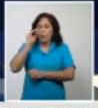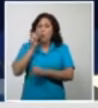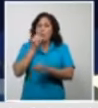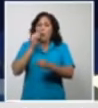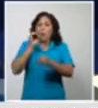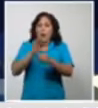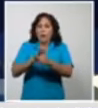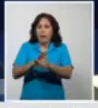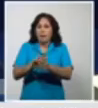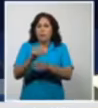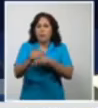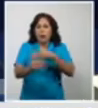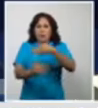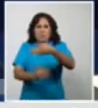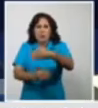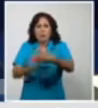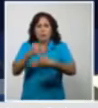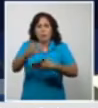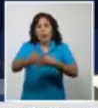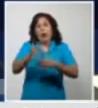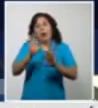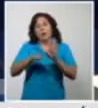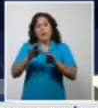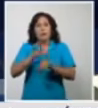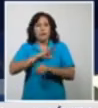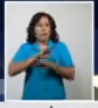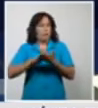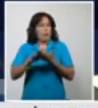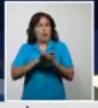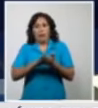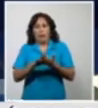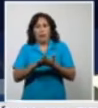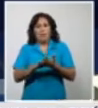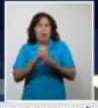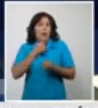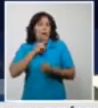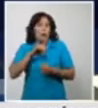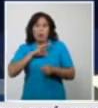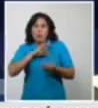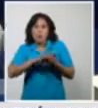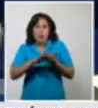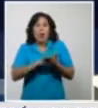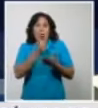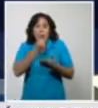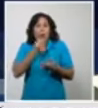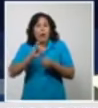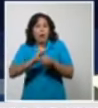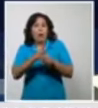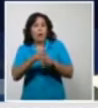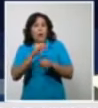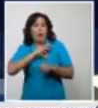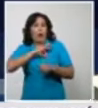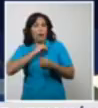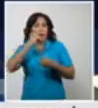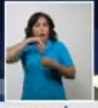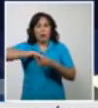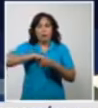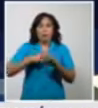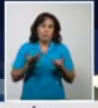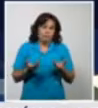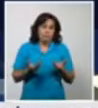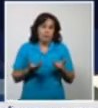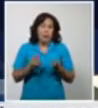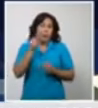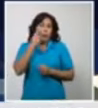puede transitar incluso asintomática. Puede transitar asintomático. Y ustedes oyeron el porciento de